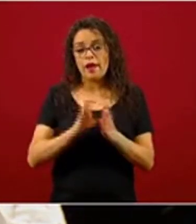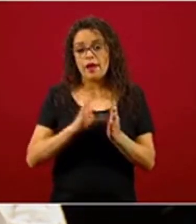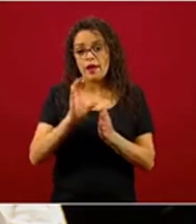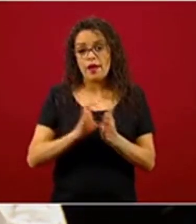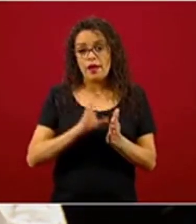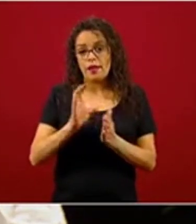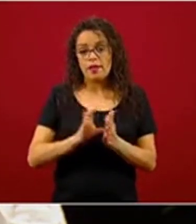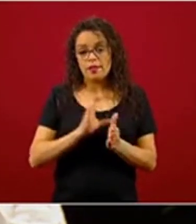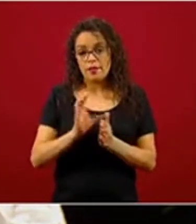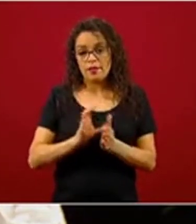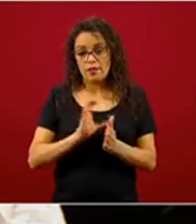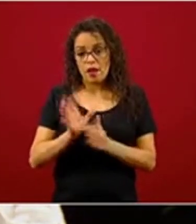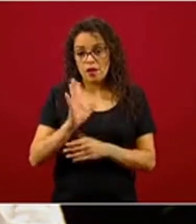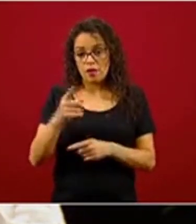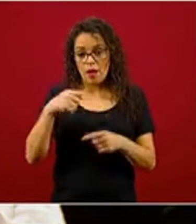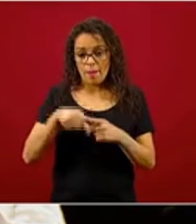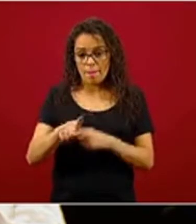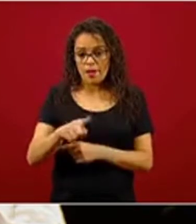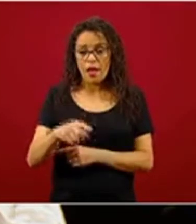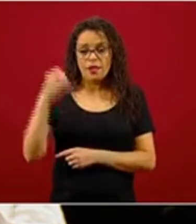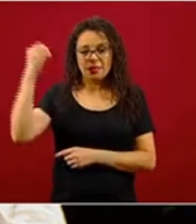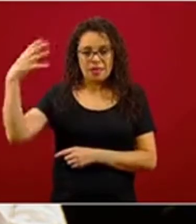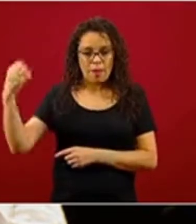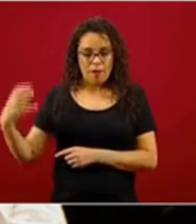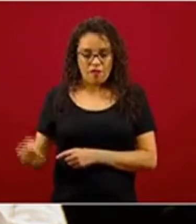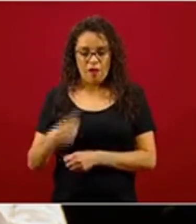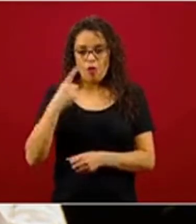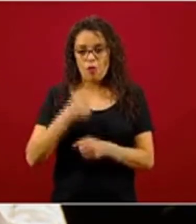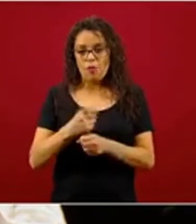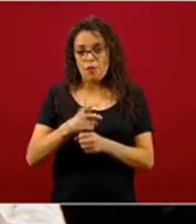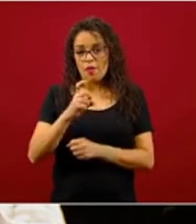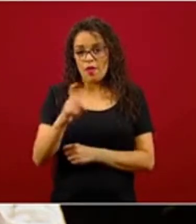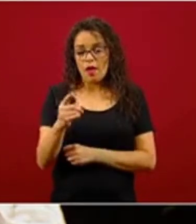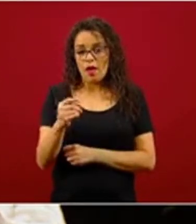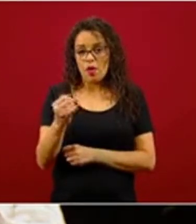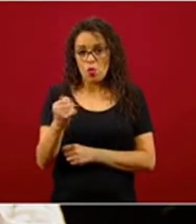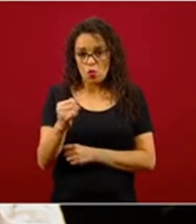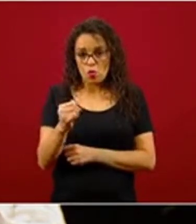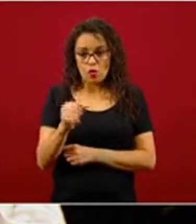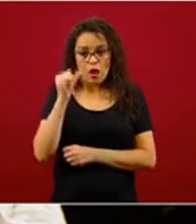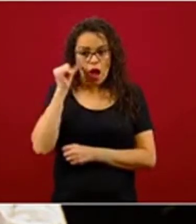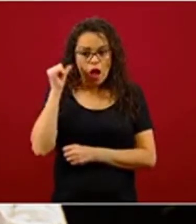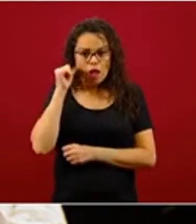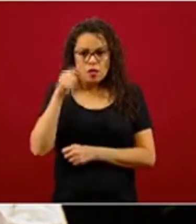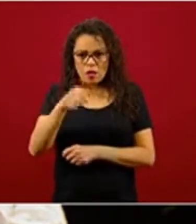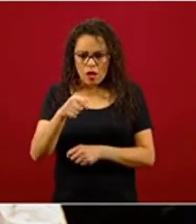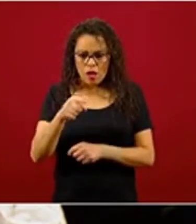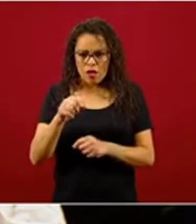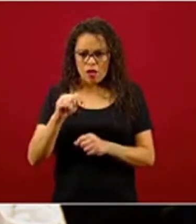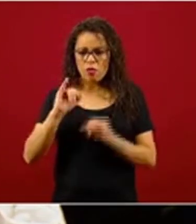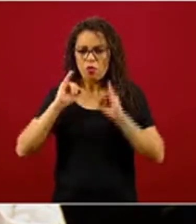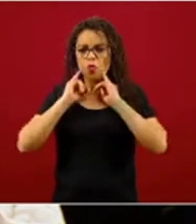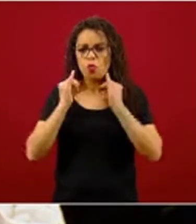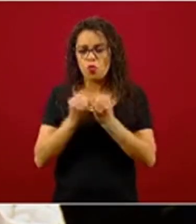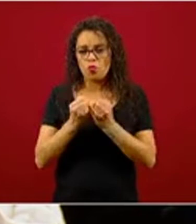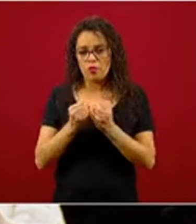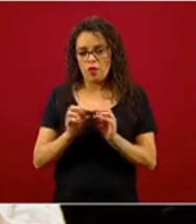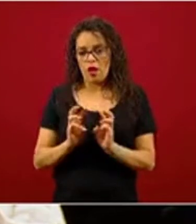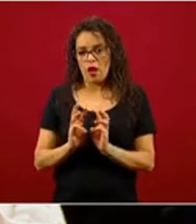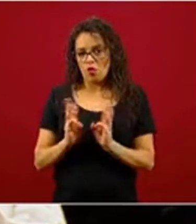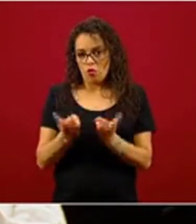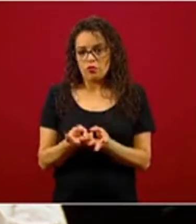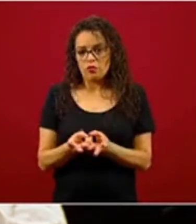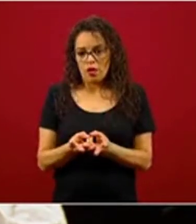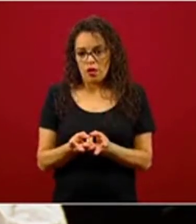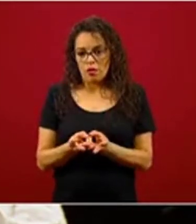vigencia, este semáforo el 1 de junio. Ayer hubo junta precisamente con el Consejo aquí en Palacio